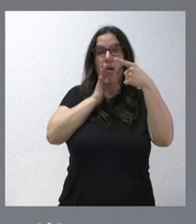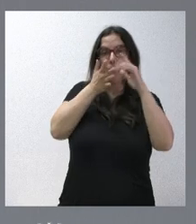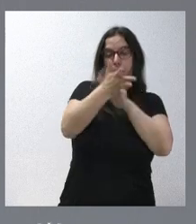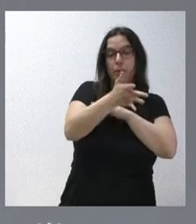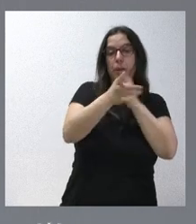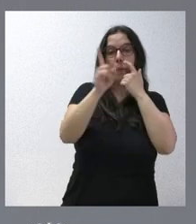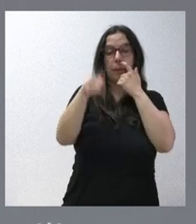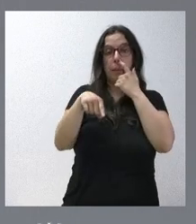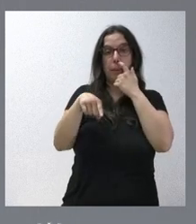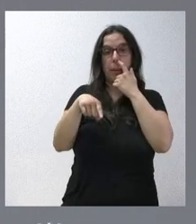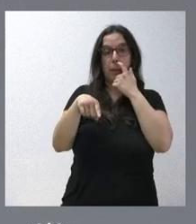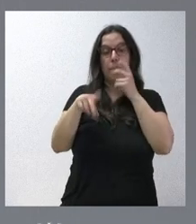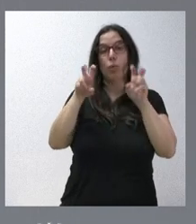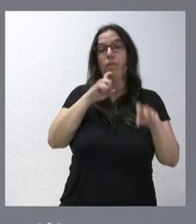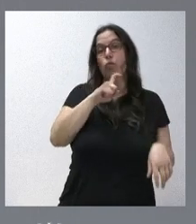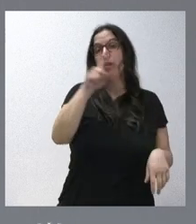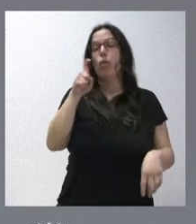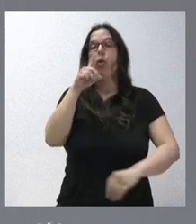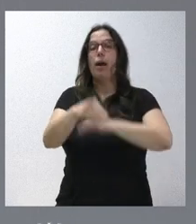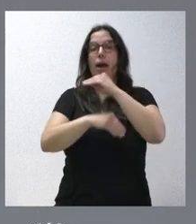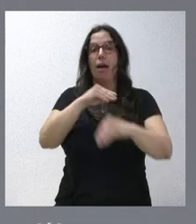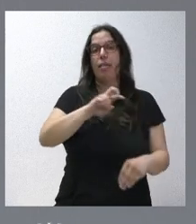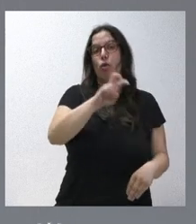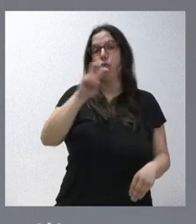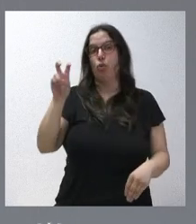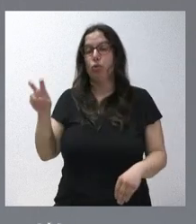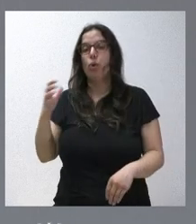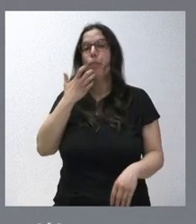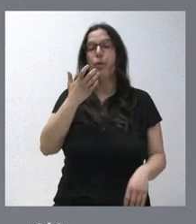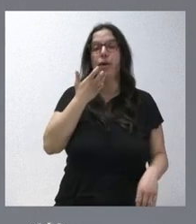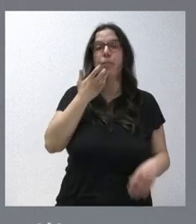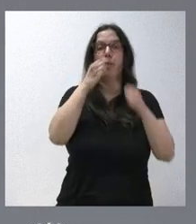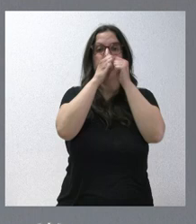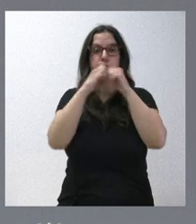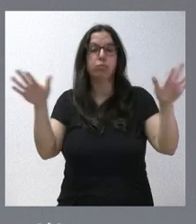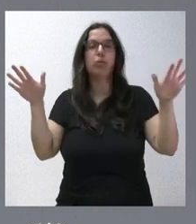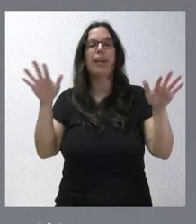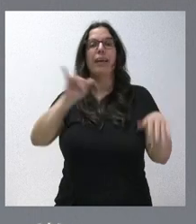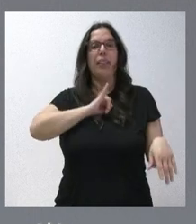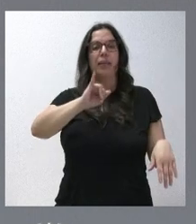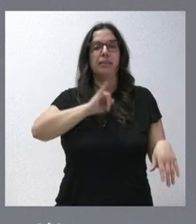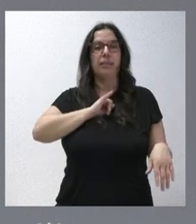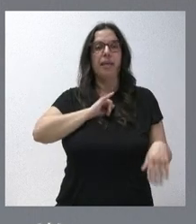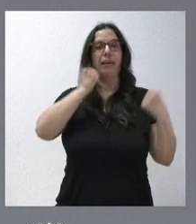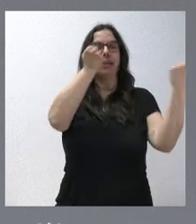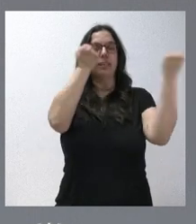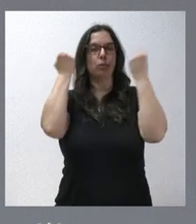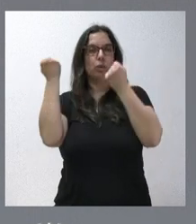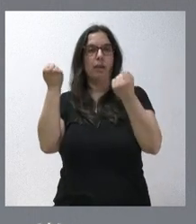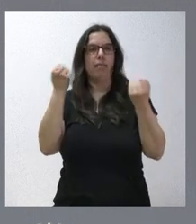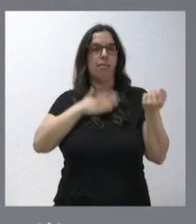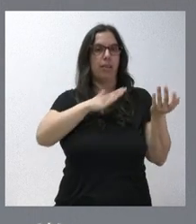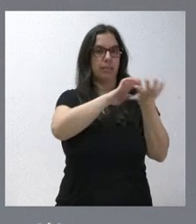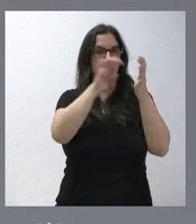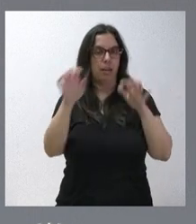nueva fundación va a realizar otros cometidos como es la expansión y difusión de la identidad institucional de Castilla y